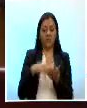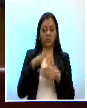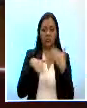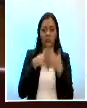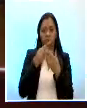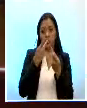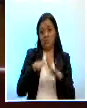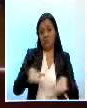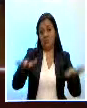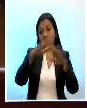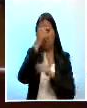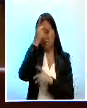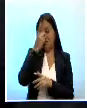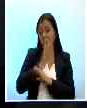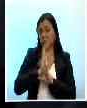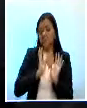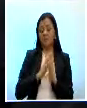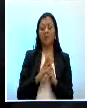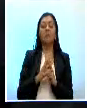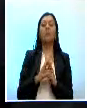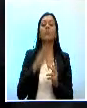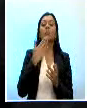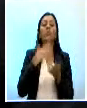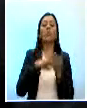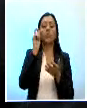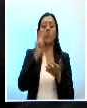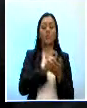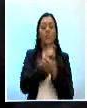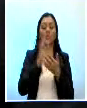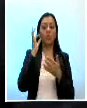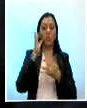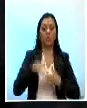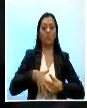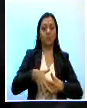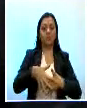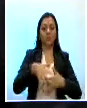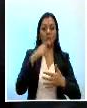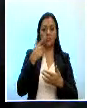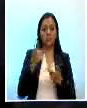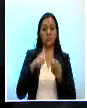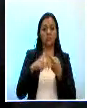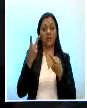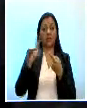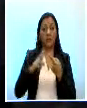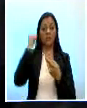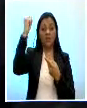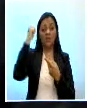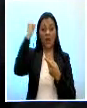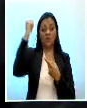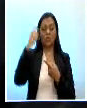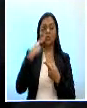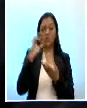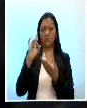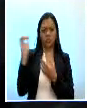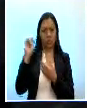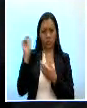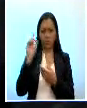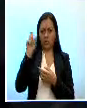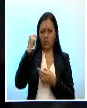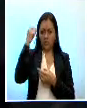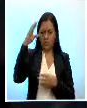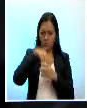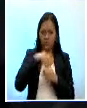el pueblo ecuatoriano. ¿Qué pasa con otros temas, por ejemplo, la prohibición del despido de mujeres embarazadas, la prohibición del despido de dirigentes sindicales,